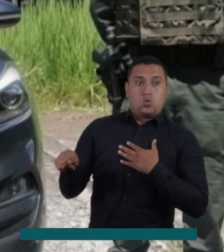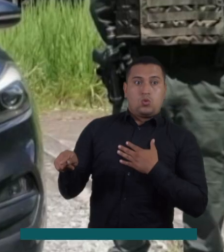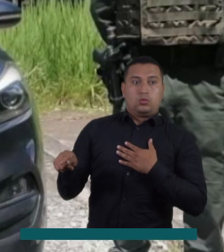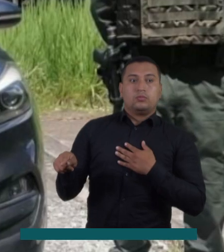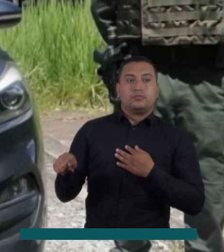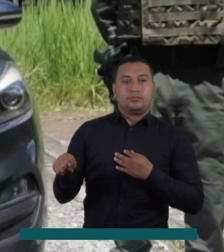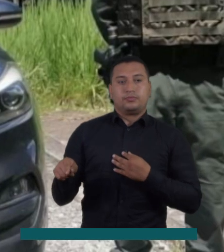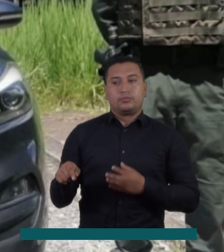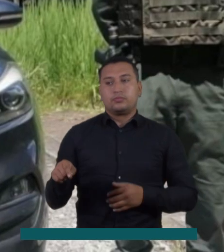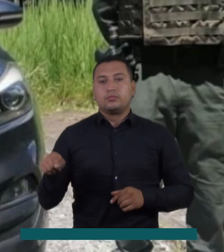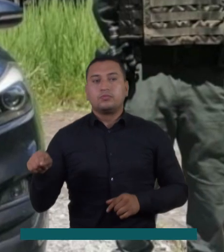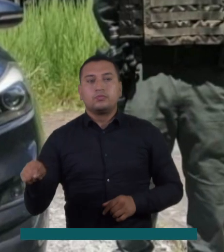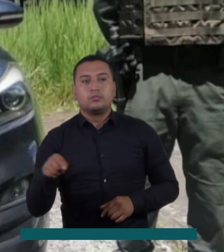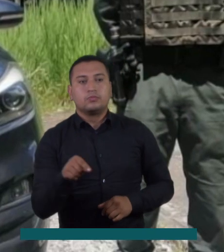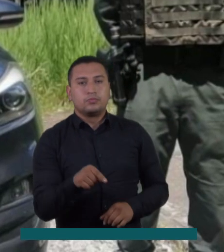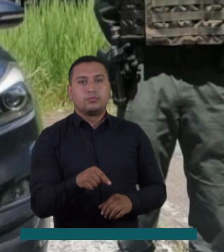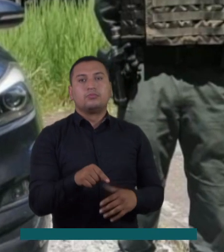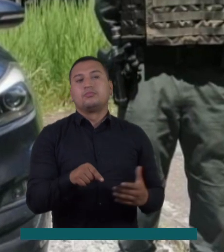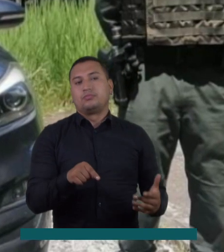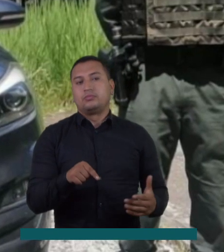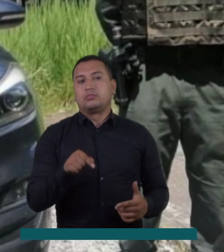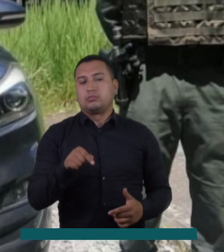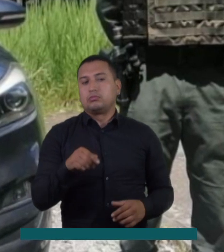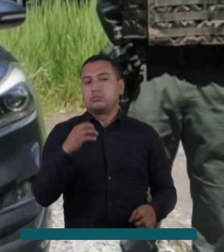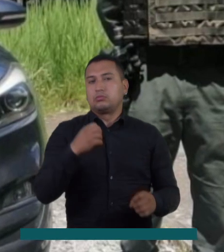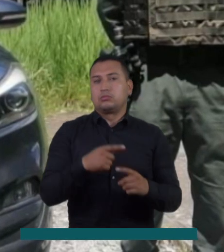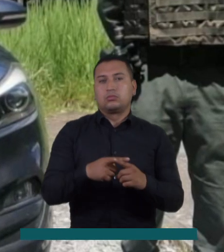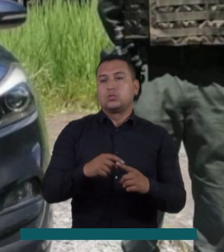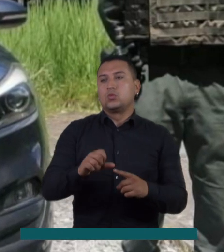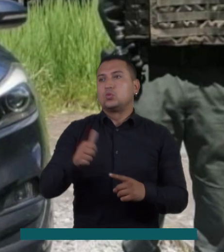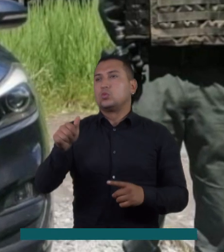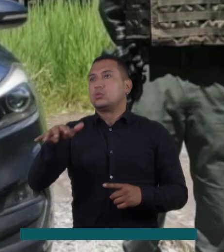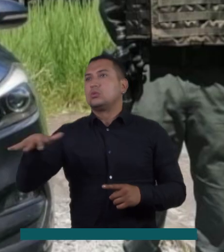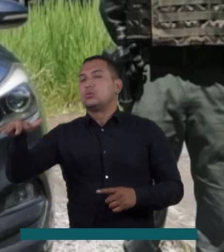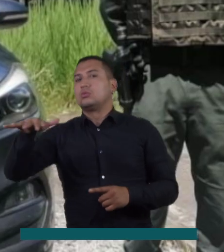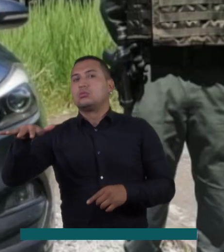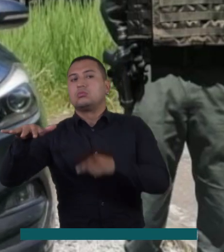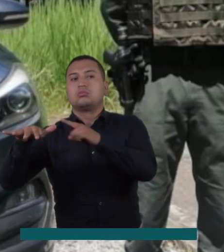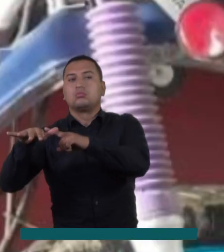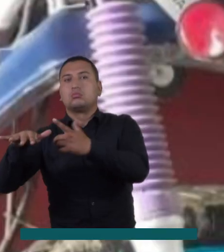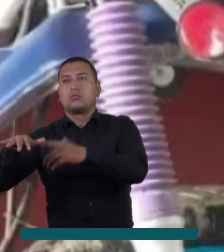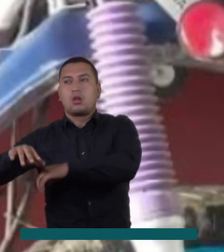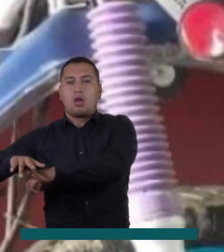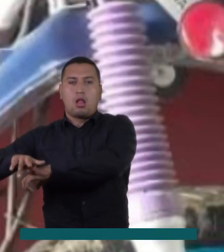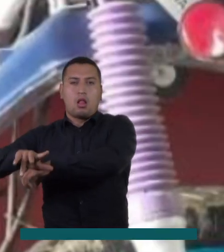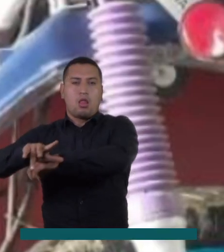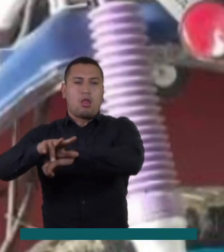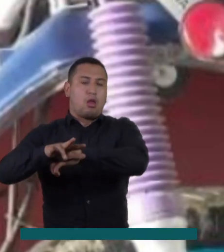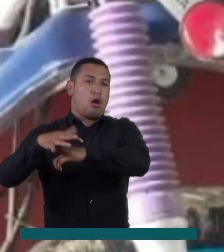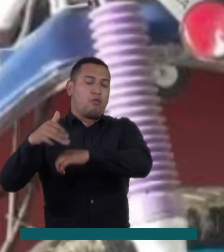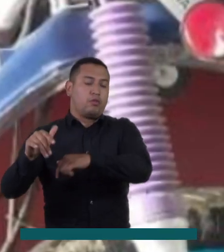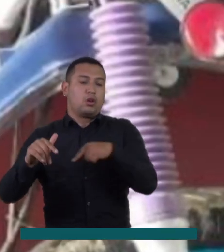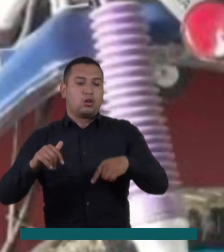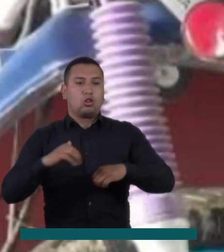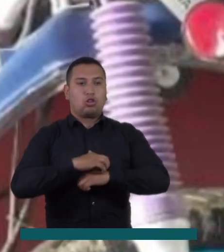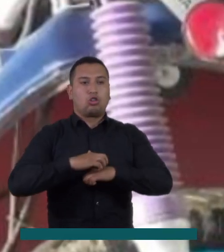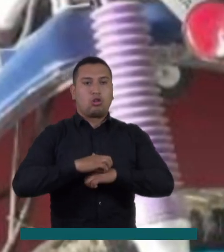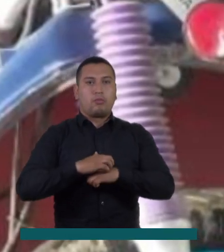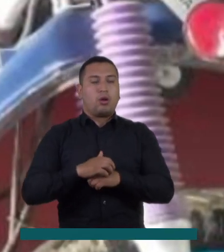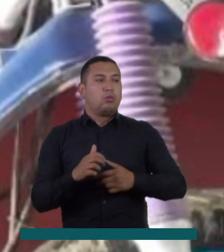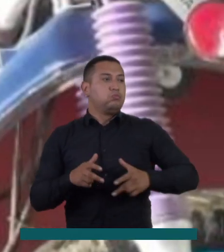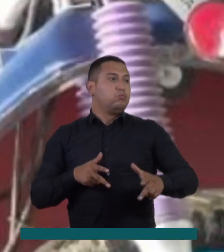aislados y aparecen involucrados en delitos cometidos en otro departamento. Para luego, está rodando en vías tolimenses.